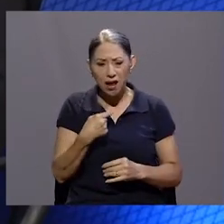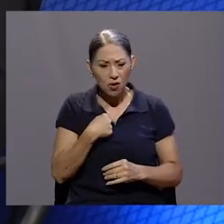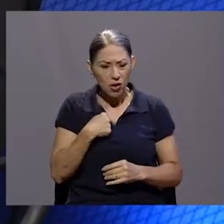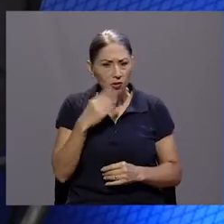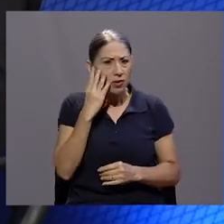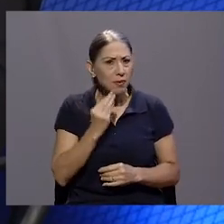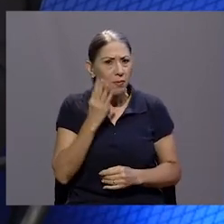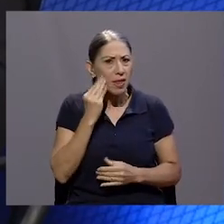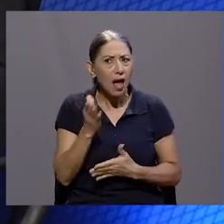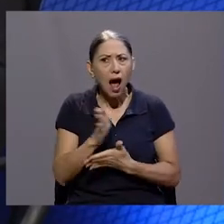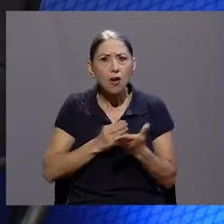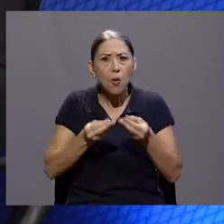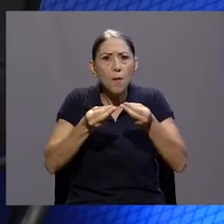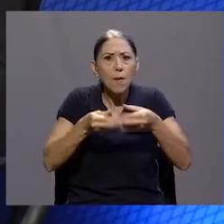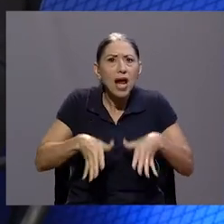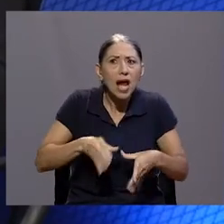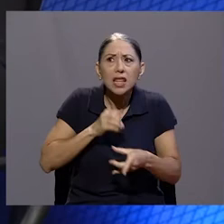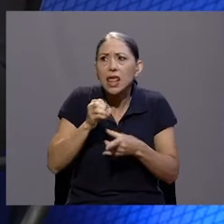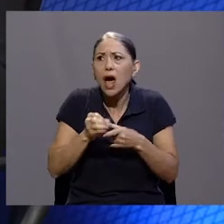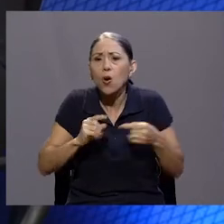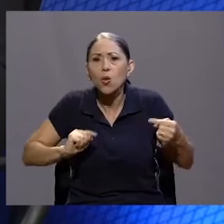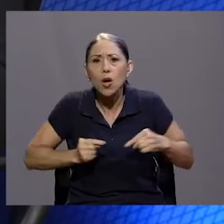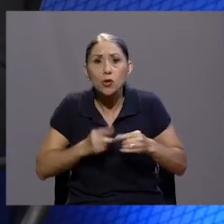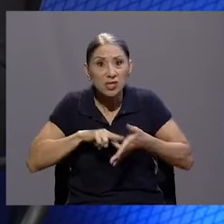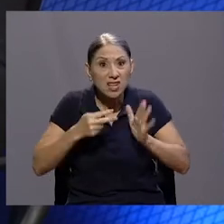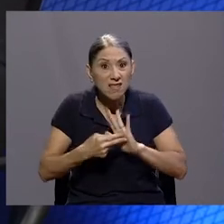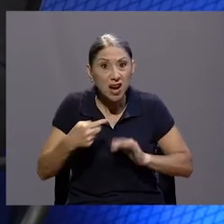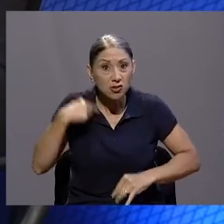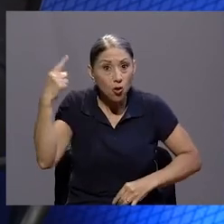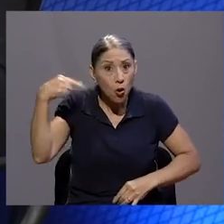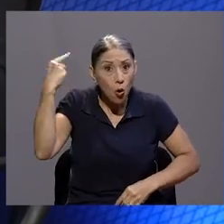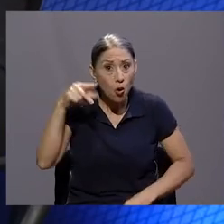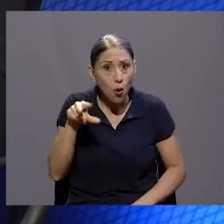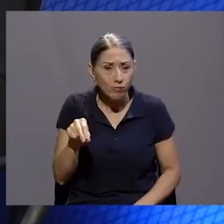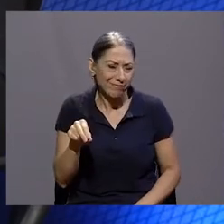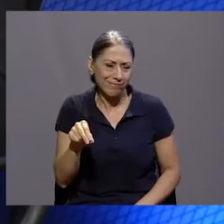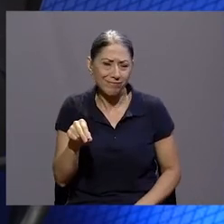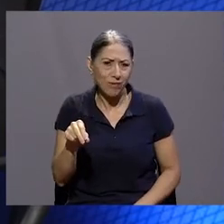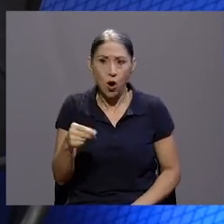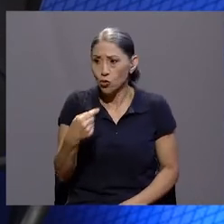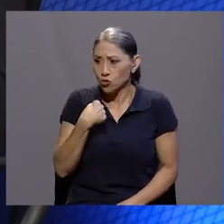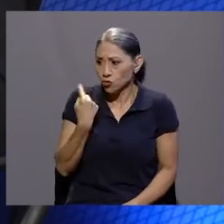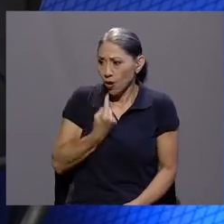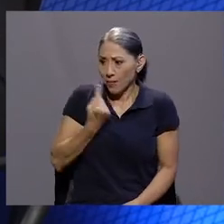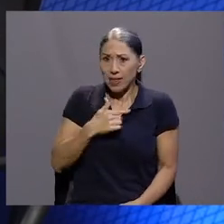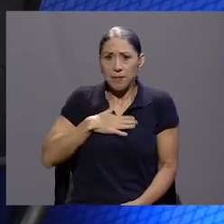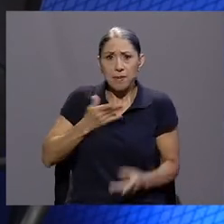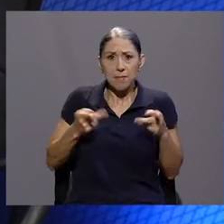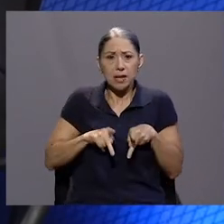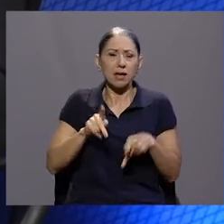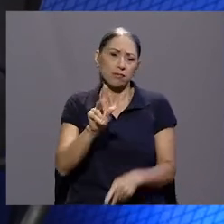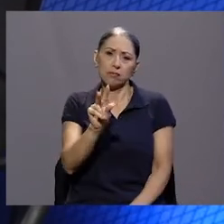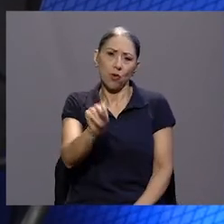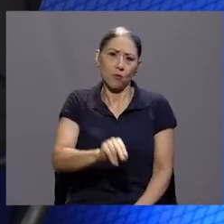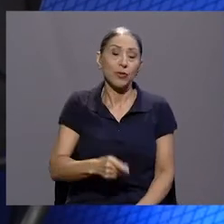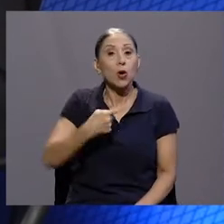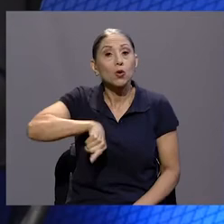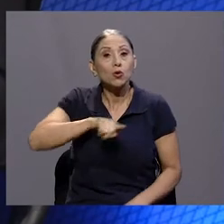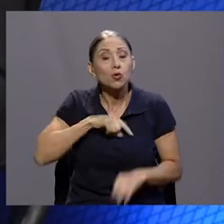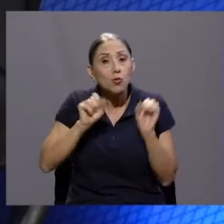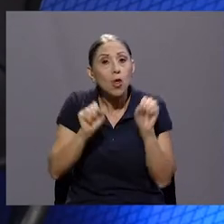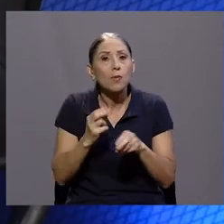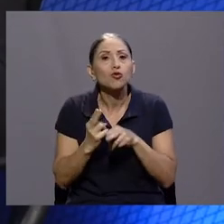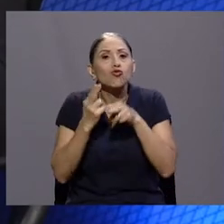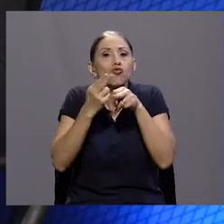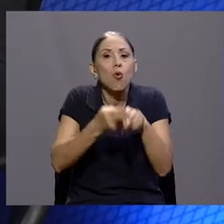duelo no es que me estoy volviendo loco no es que estoy perdiendo la razón no es que solamente me ocurre a mí cuando nosotros podemos nombrar algo igual que con nuestras